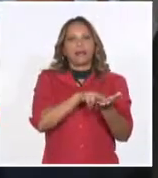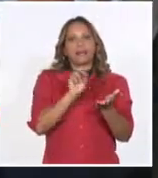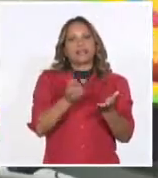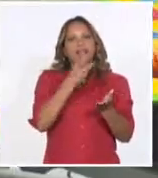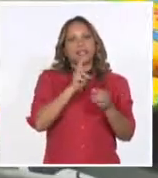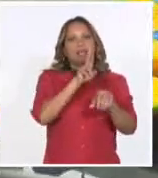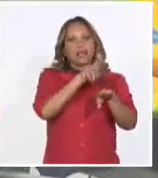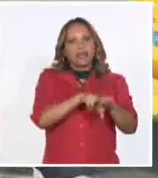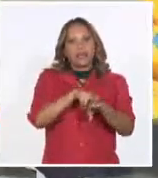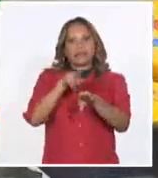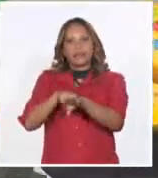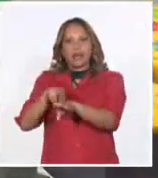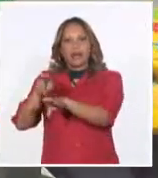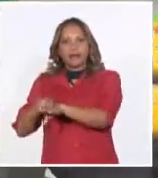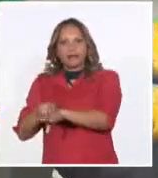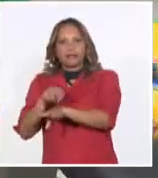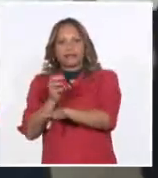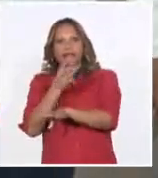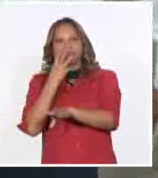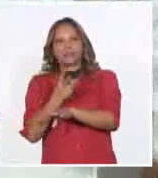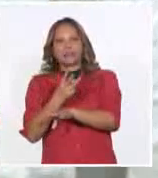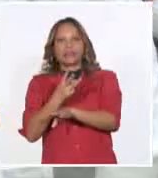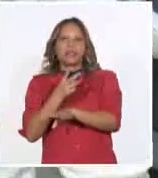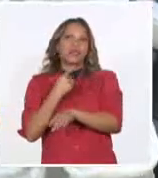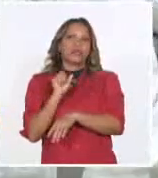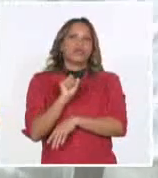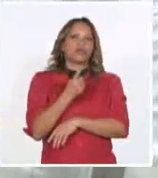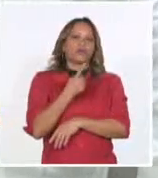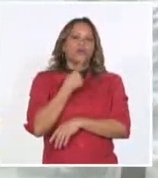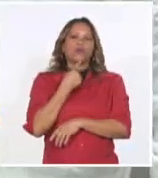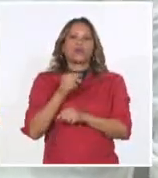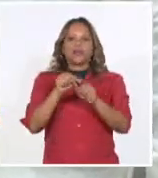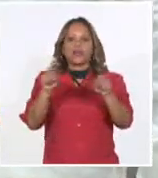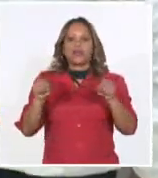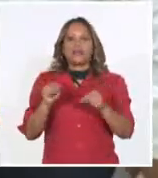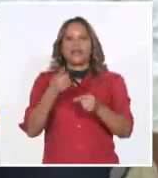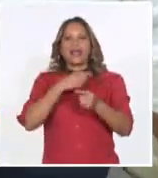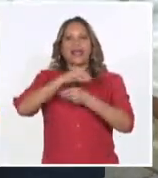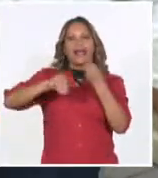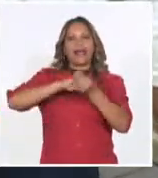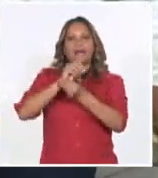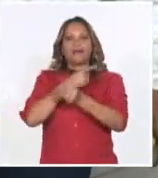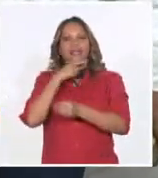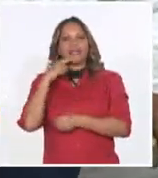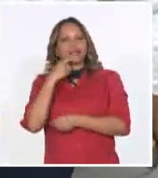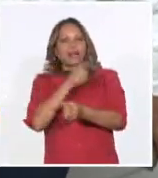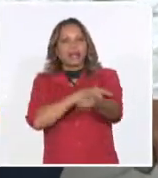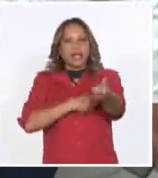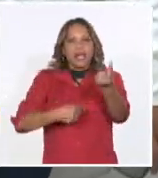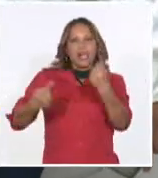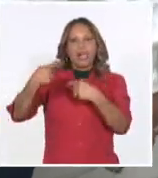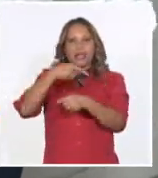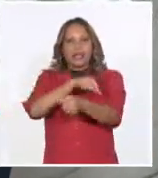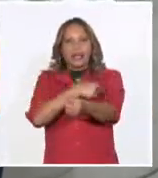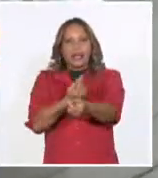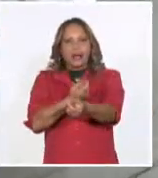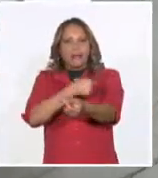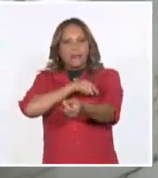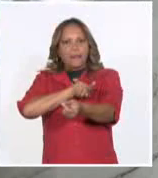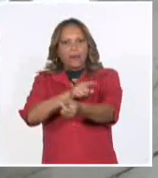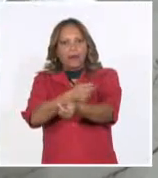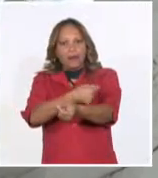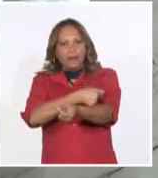uno y el último de 4 camas. Y además tenemos la unidad de hemodiálisis. El hospital tiene una planta de diálisis móvil que la estamos